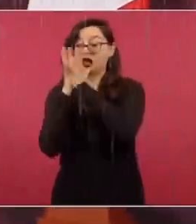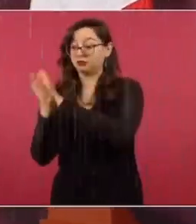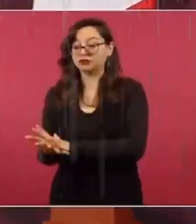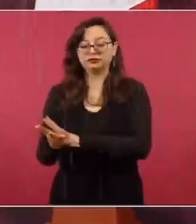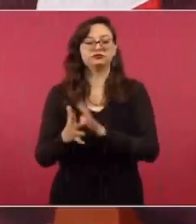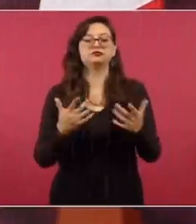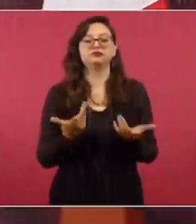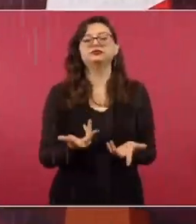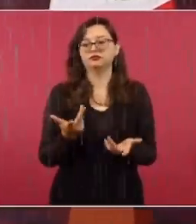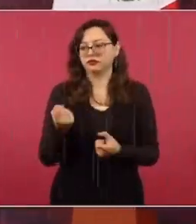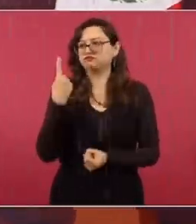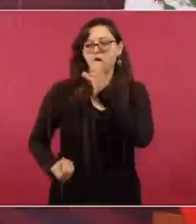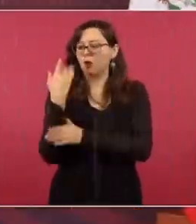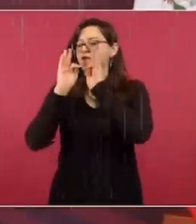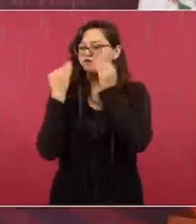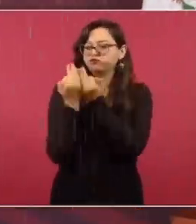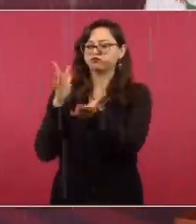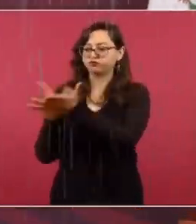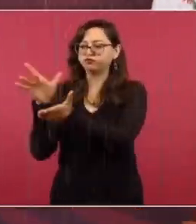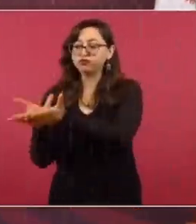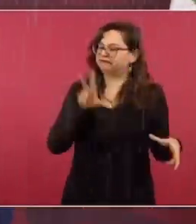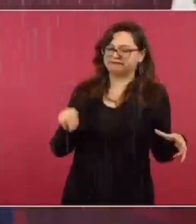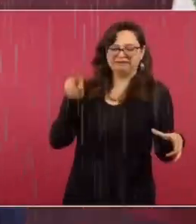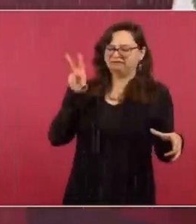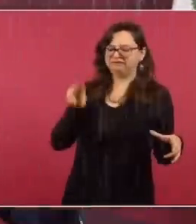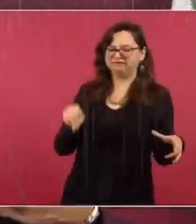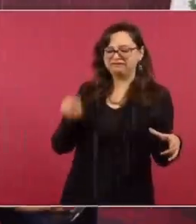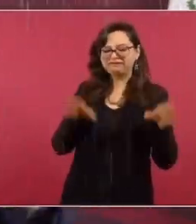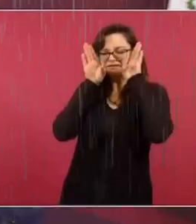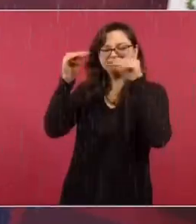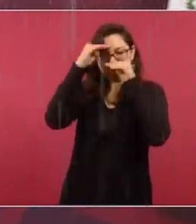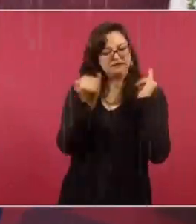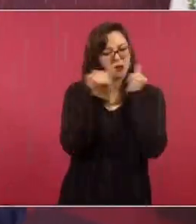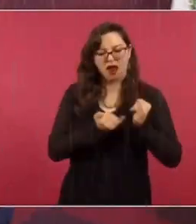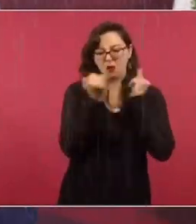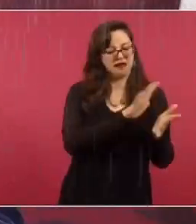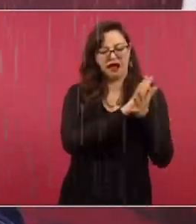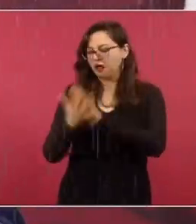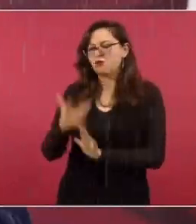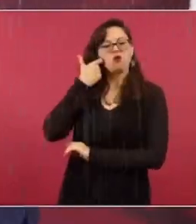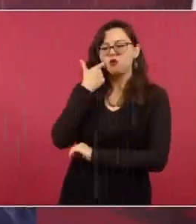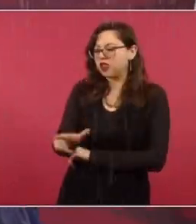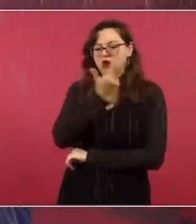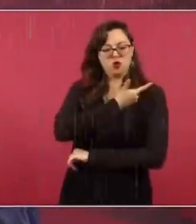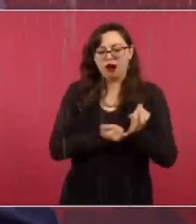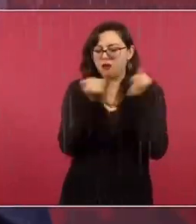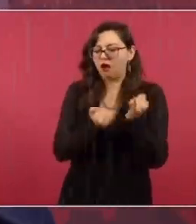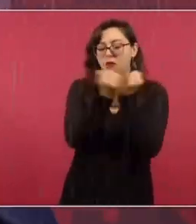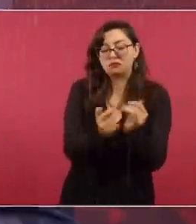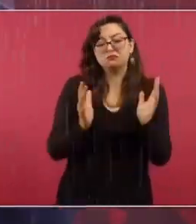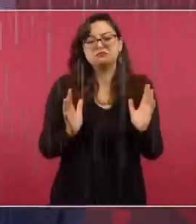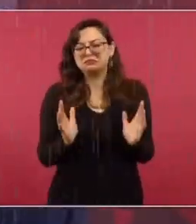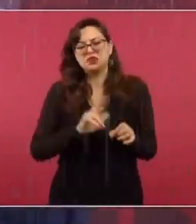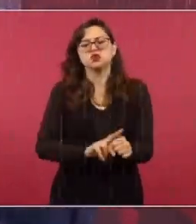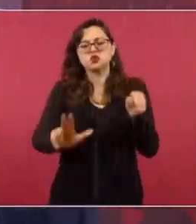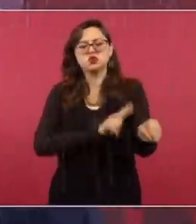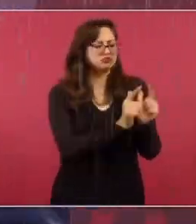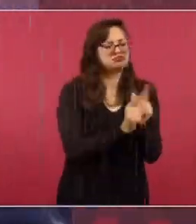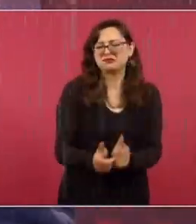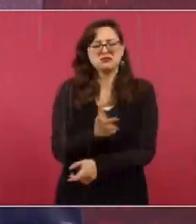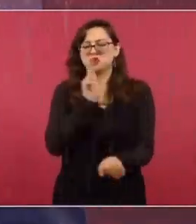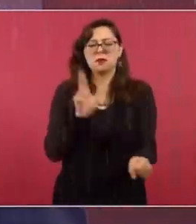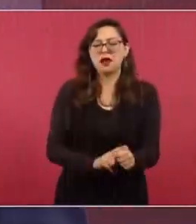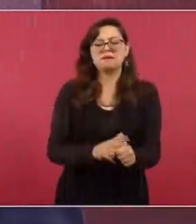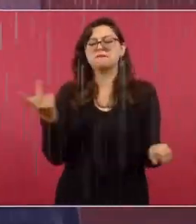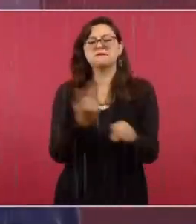un movimiento progresista y un grupo reaccional, no conservador, que no quiere que las cosas cambien. Eso siempre ha existido.